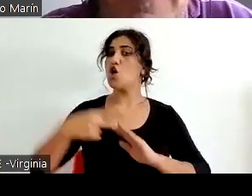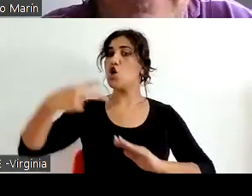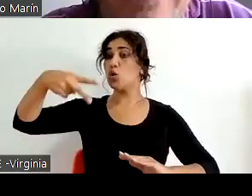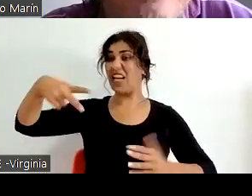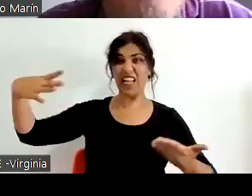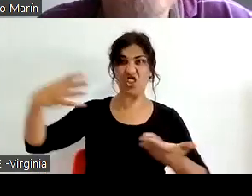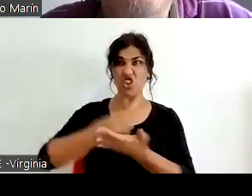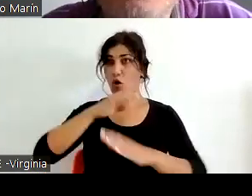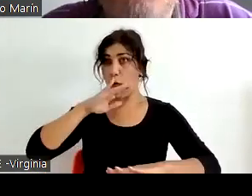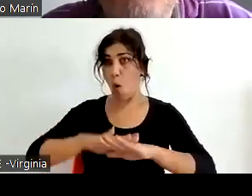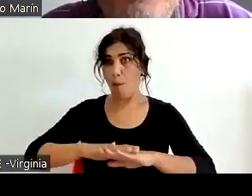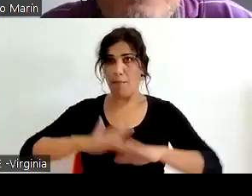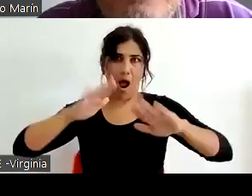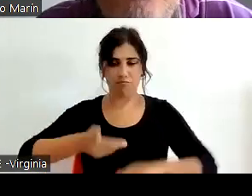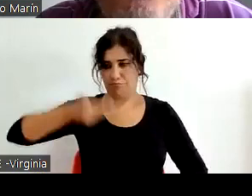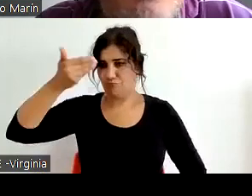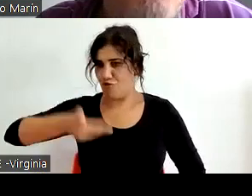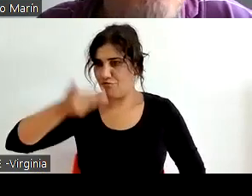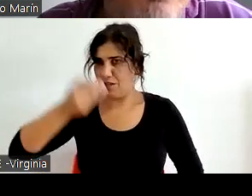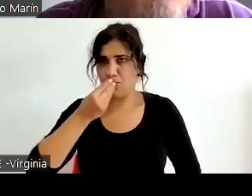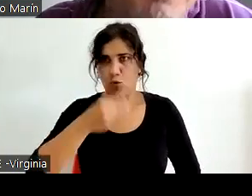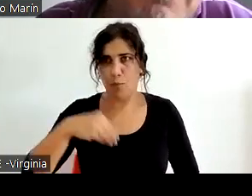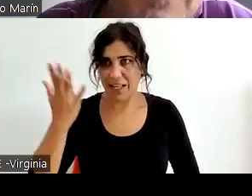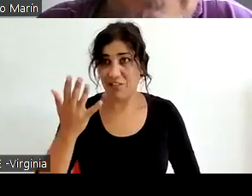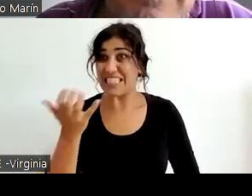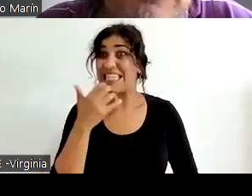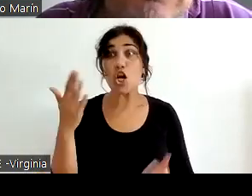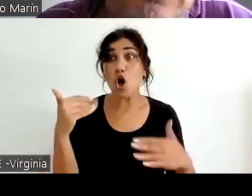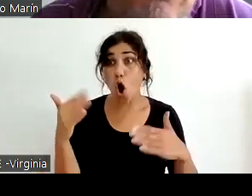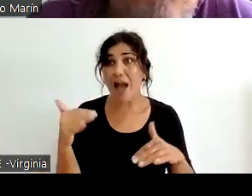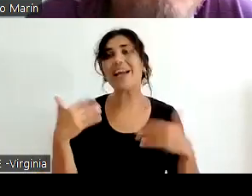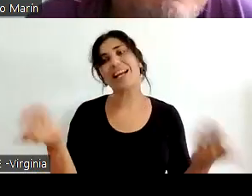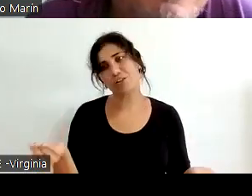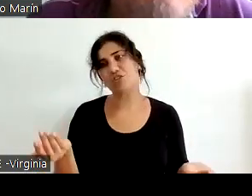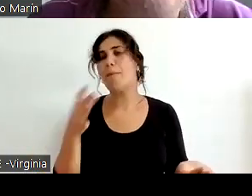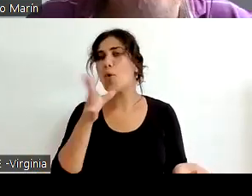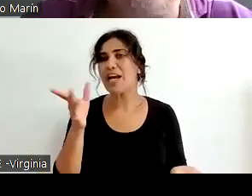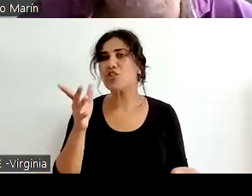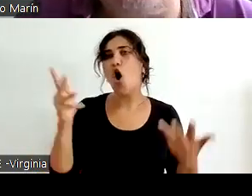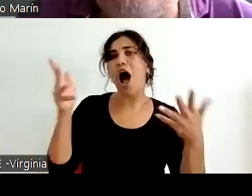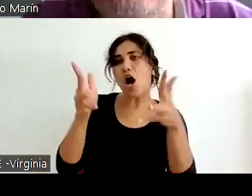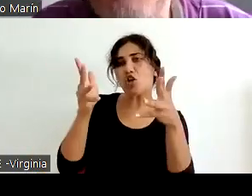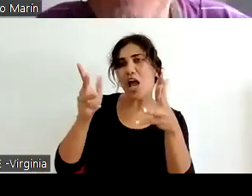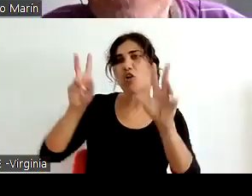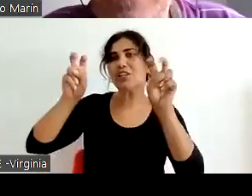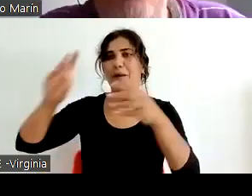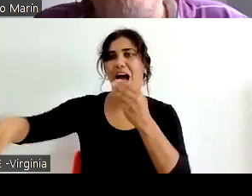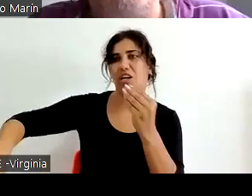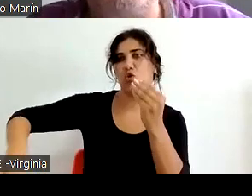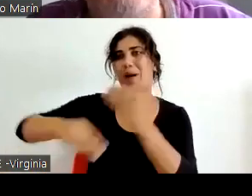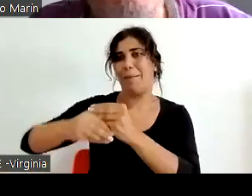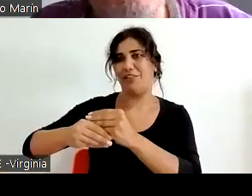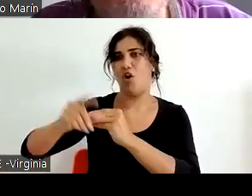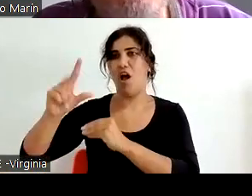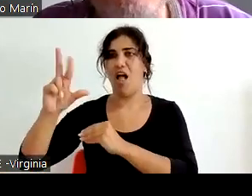sería fundamental. Y si no tenemos algunos de ellos, pues siempre nos convendría recurrir a los